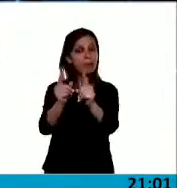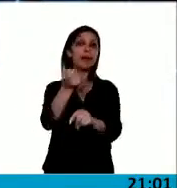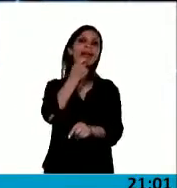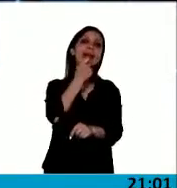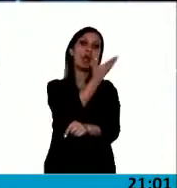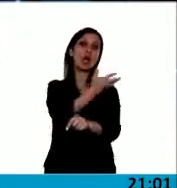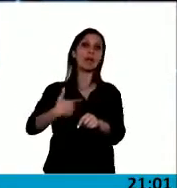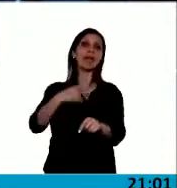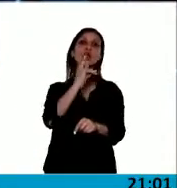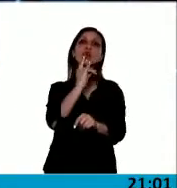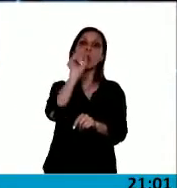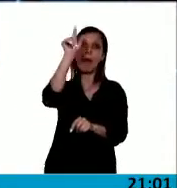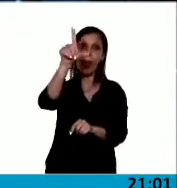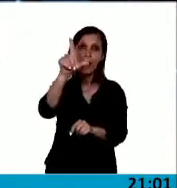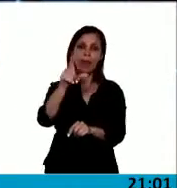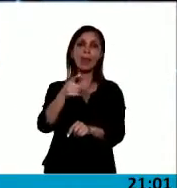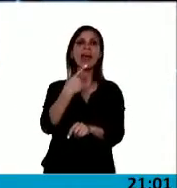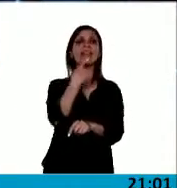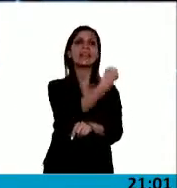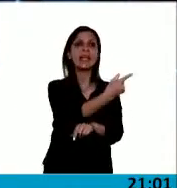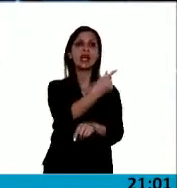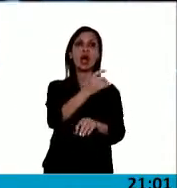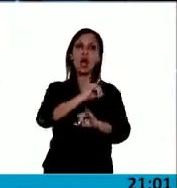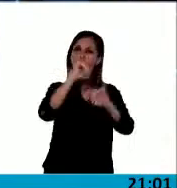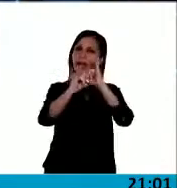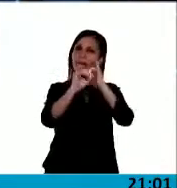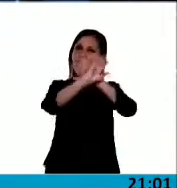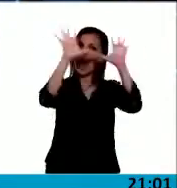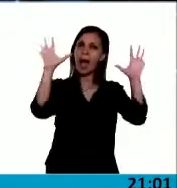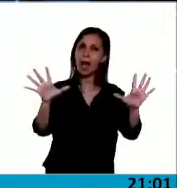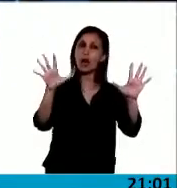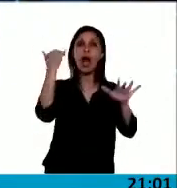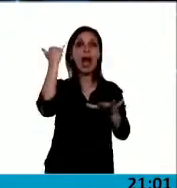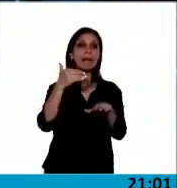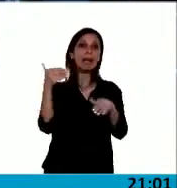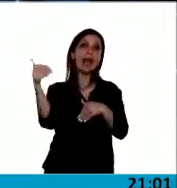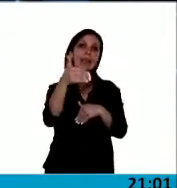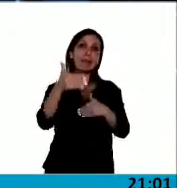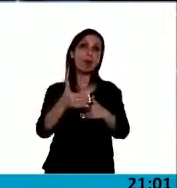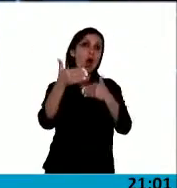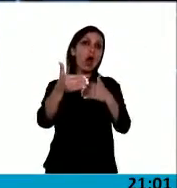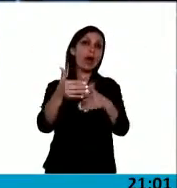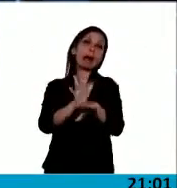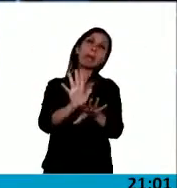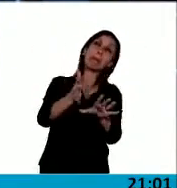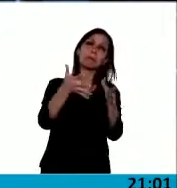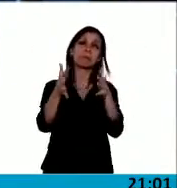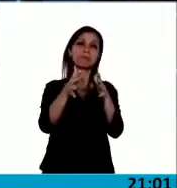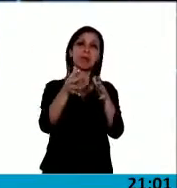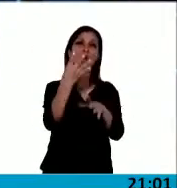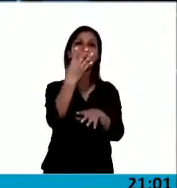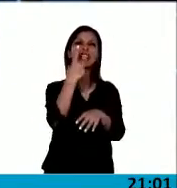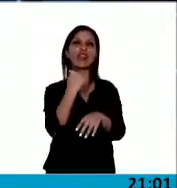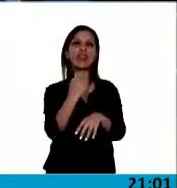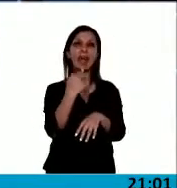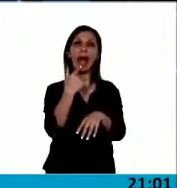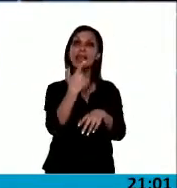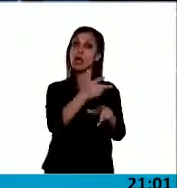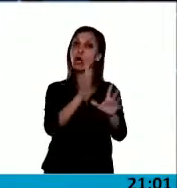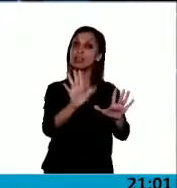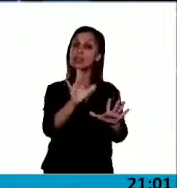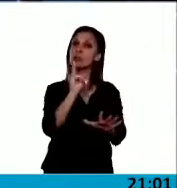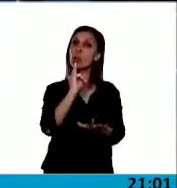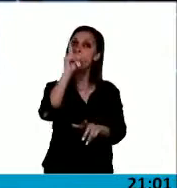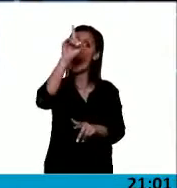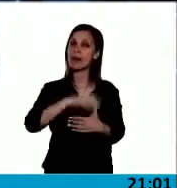de Tucumán, dijo claramente que tenían un retraso en el peor de los casos de 4 días. Y no me refiero